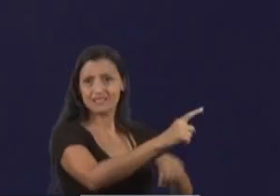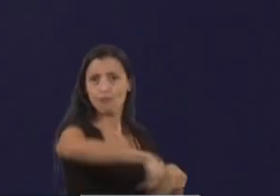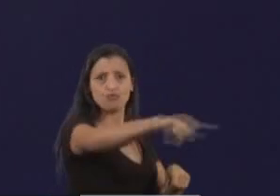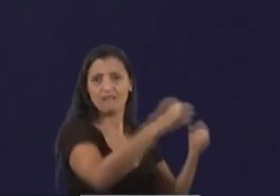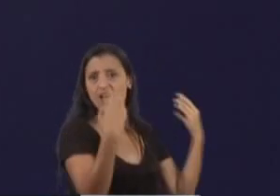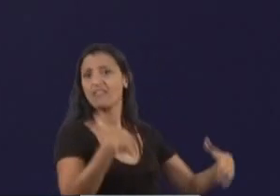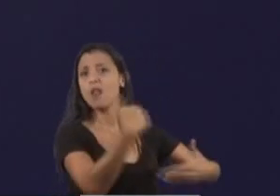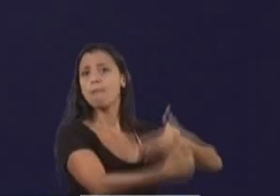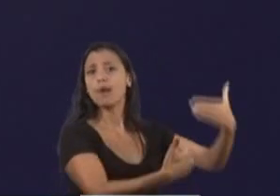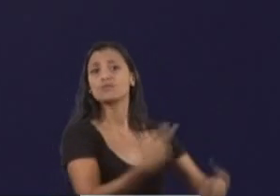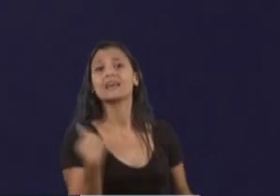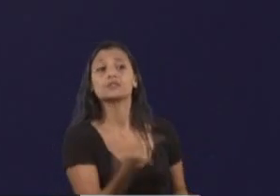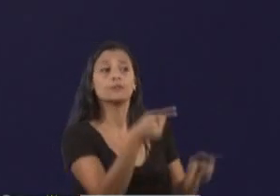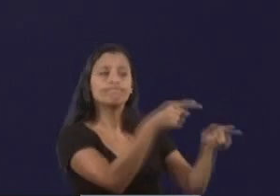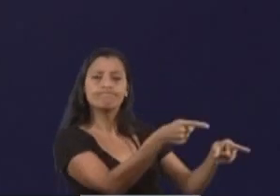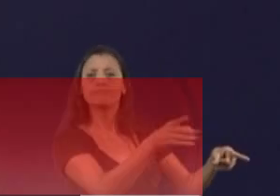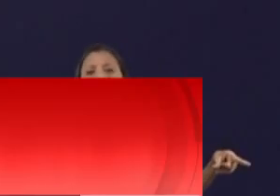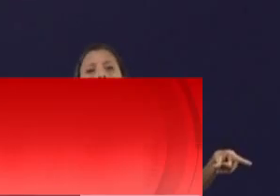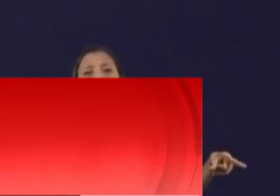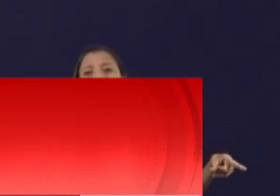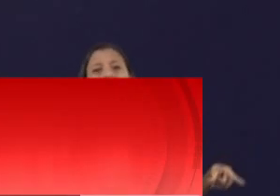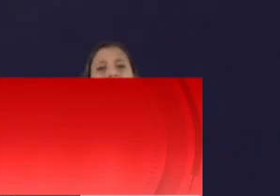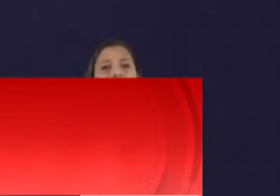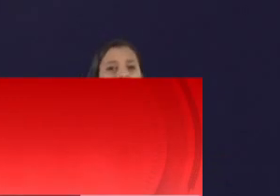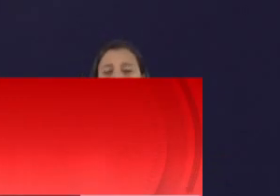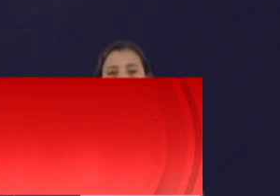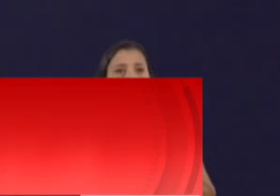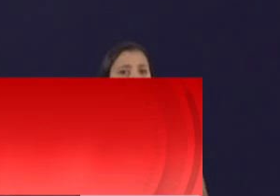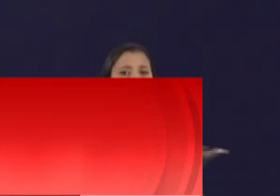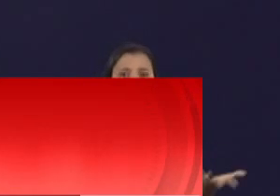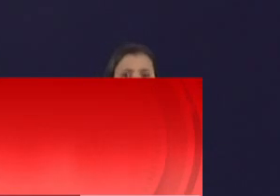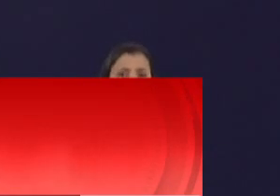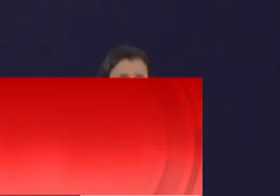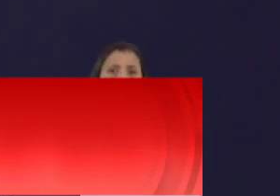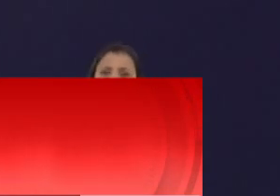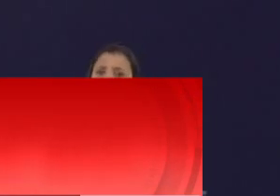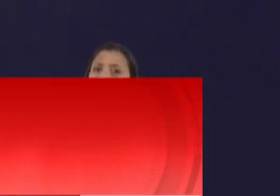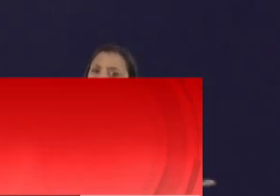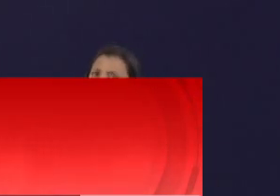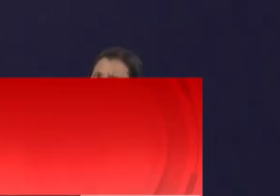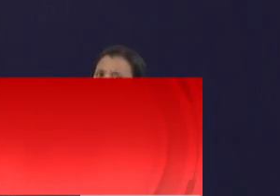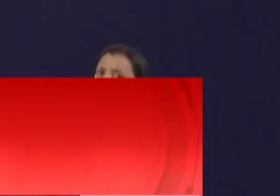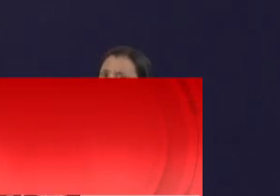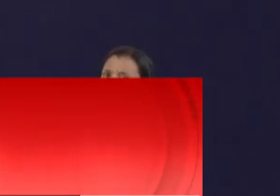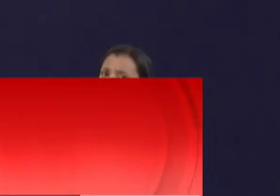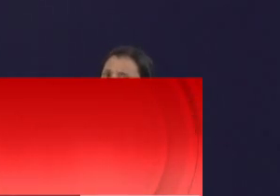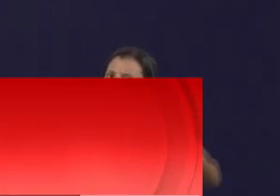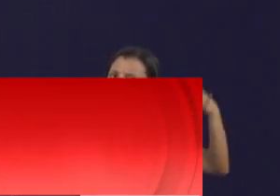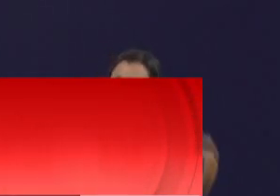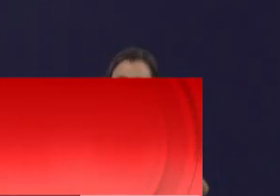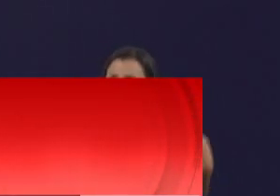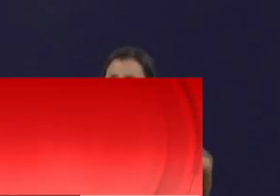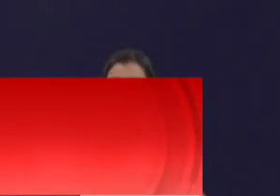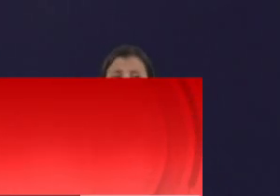Senadores, no entendiendo bien las razones, habiendo cumplido con los requisitos técnicos y de idoneidad, que